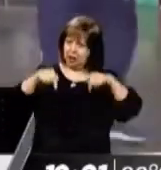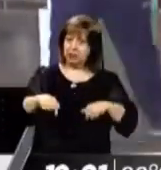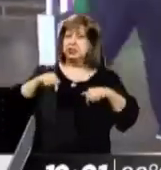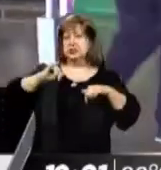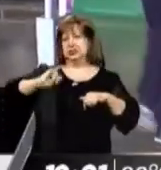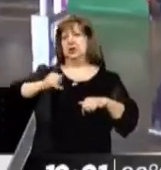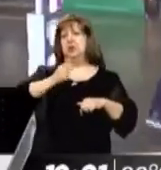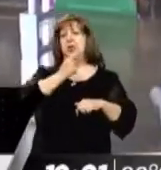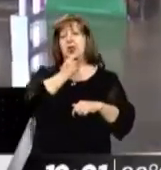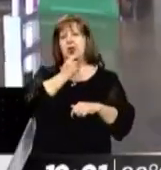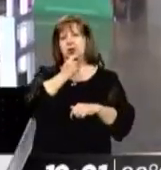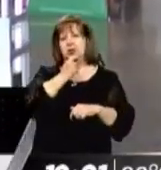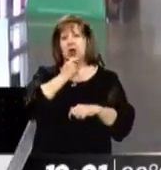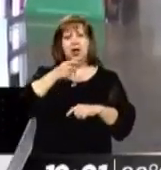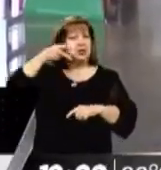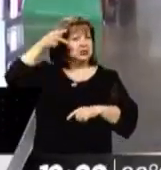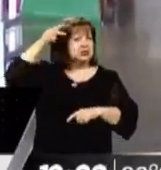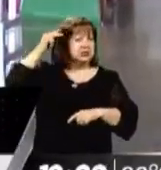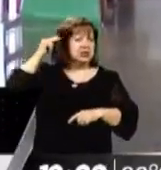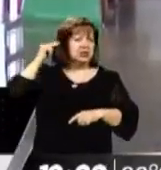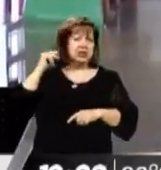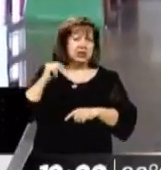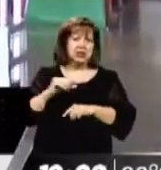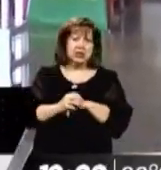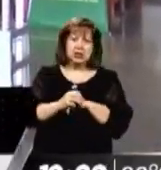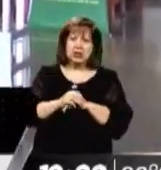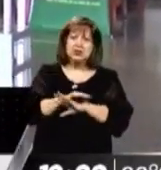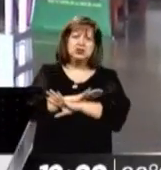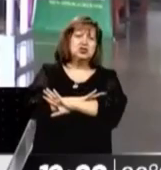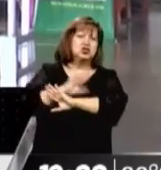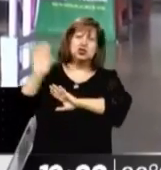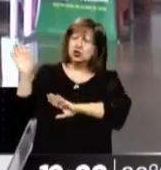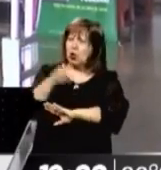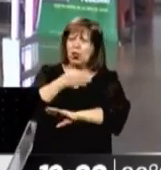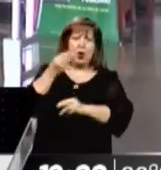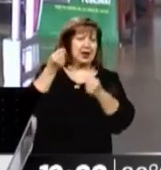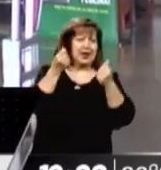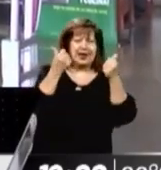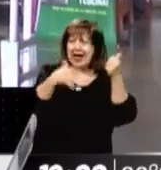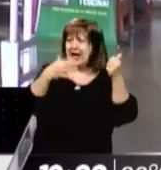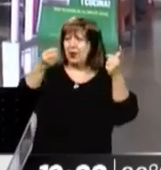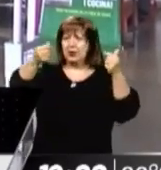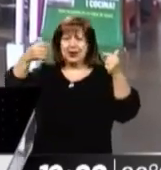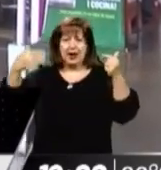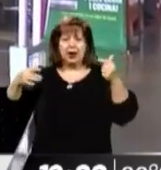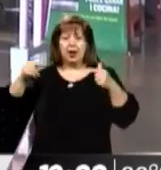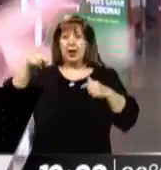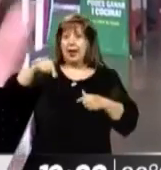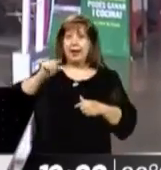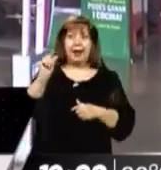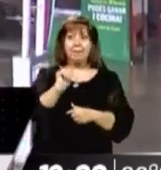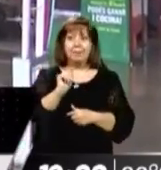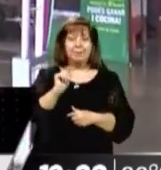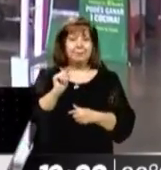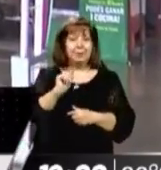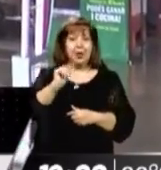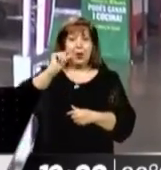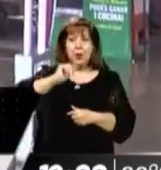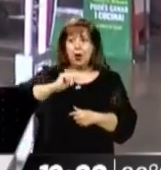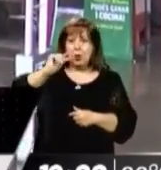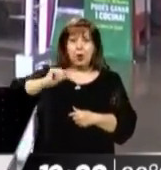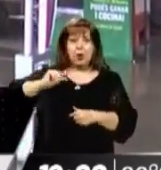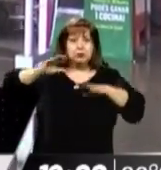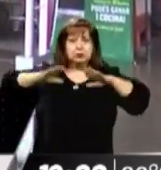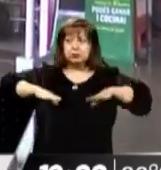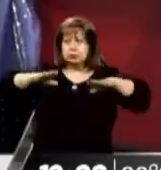más. Allá en Chile está muy, muy caro todo, todo, todo. Y acá los precios son pero completamente bajos